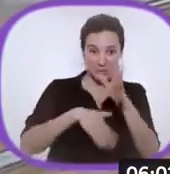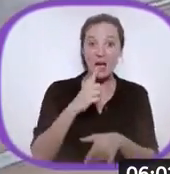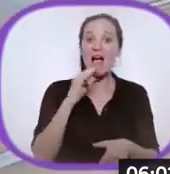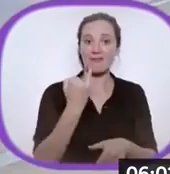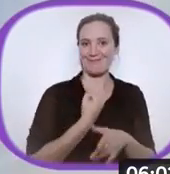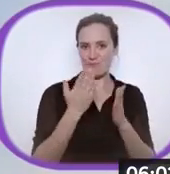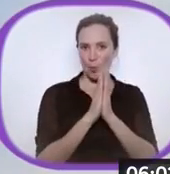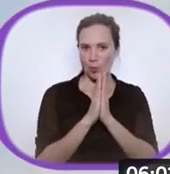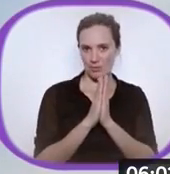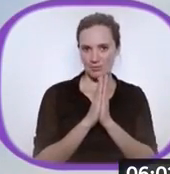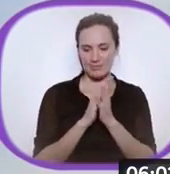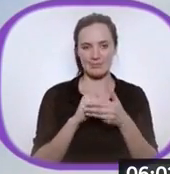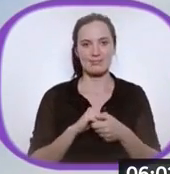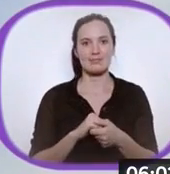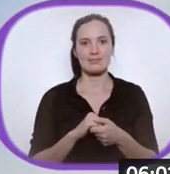infórmenos.